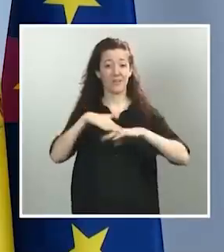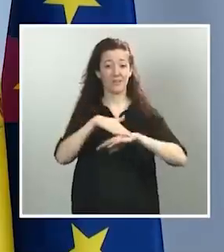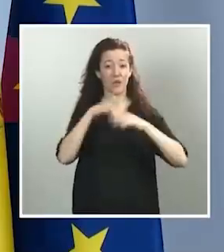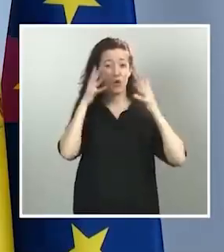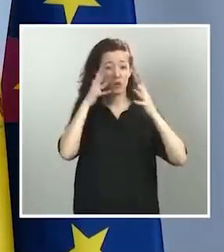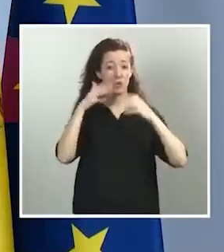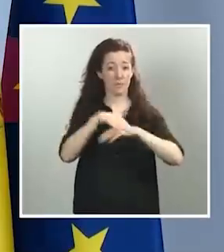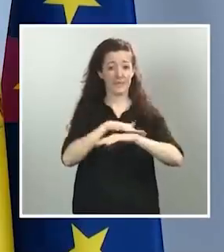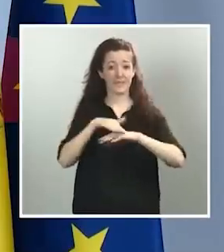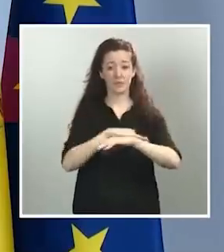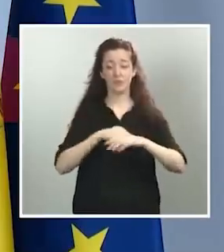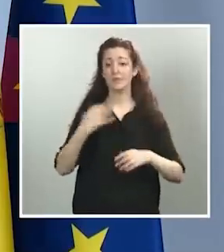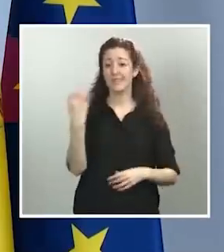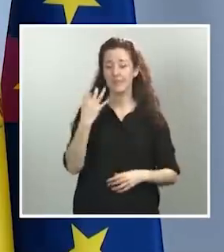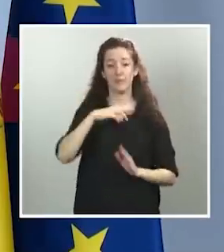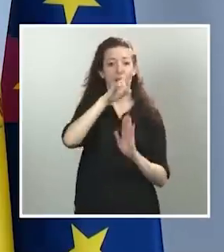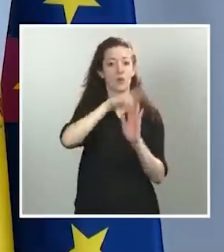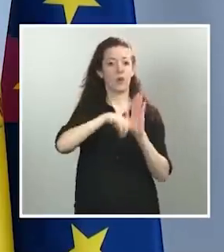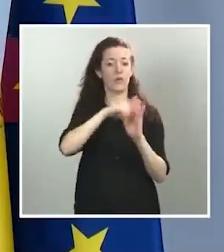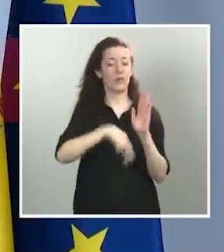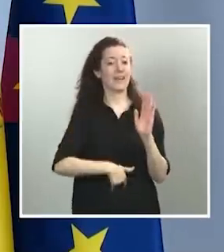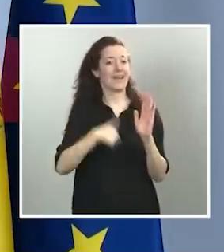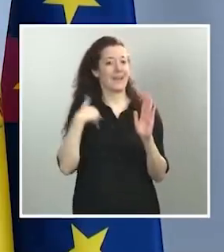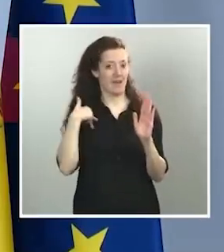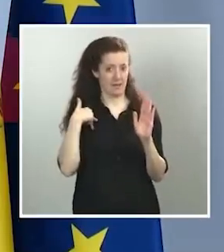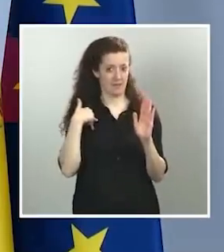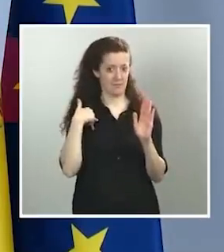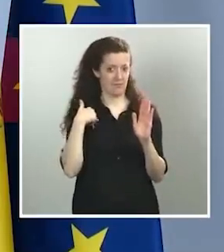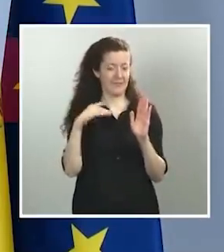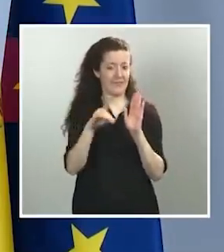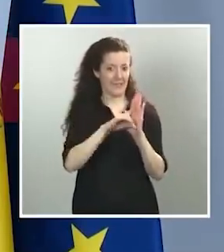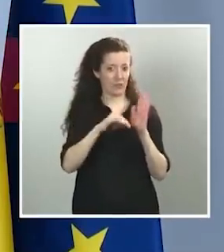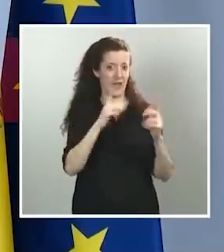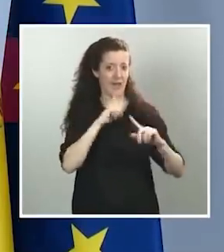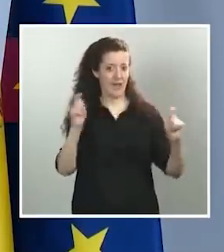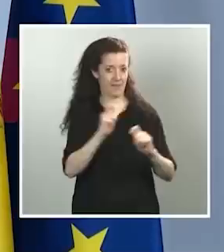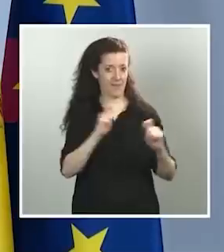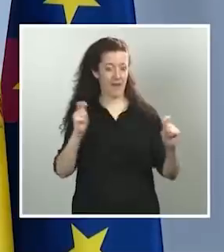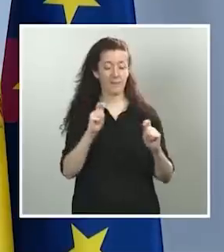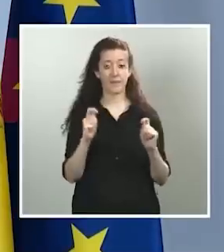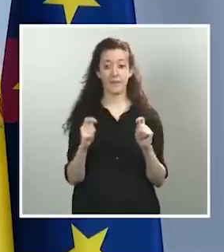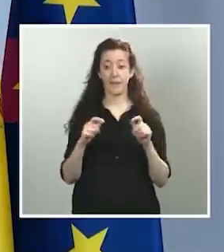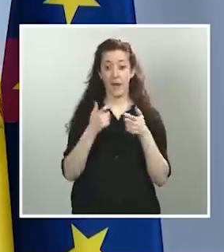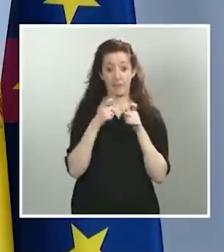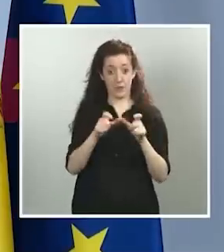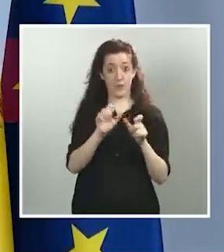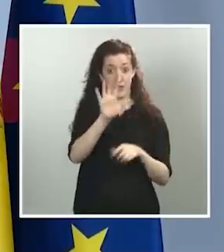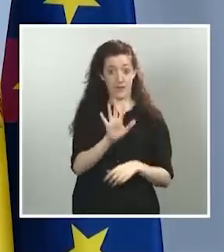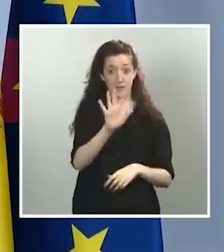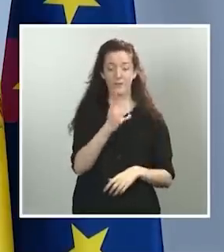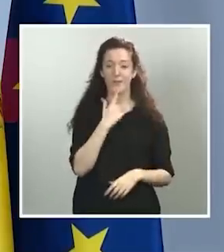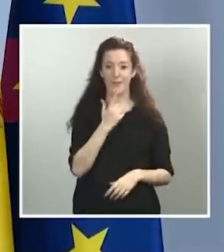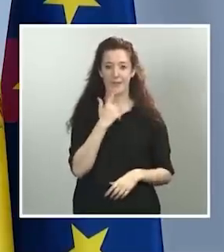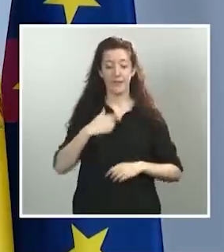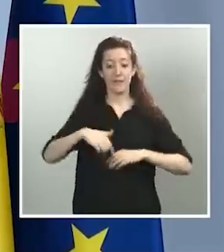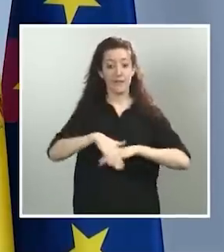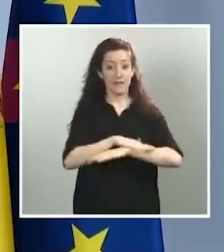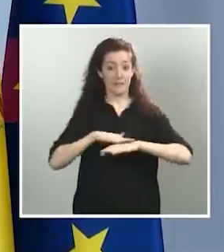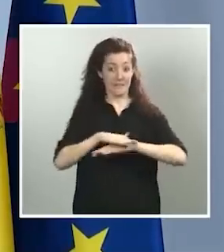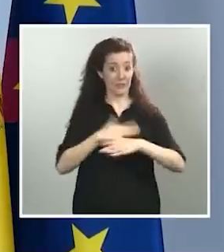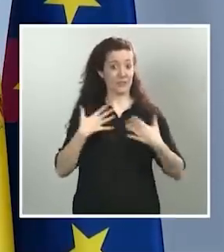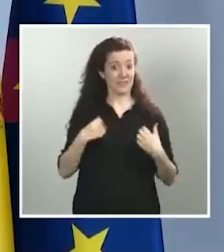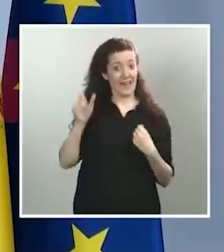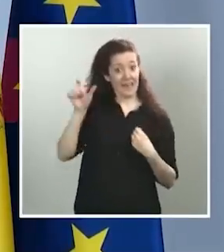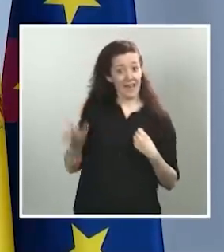de vecinos que tenga una urbanización, los niños pueden salir, dice, eso que lo decida la comunidad